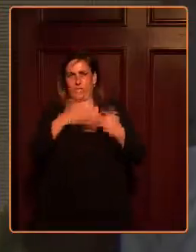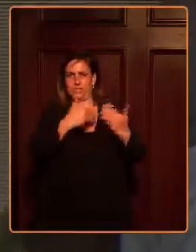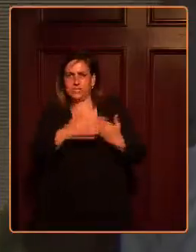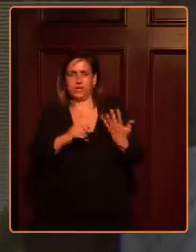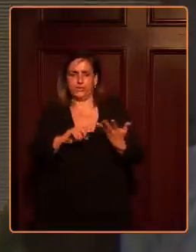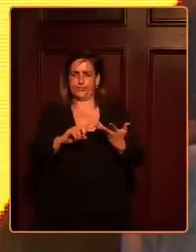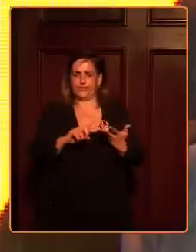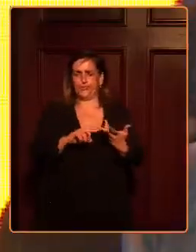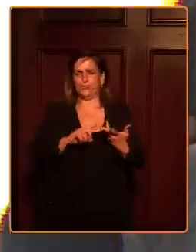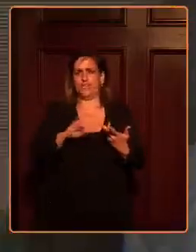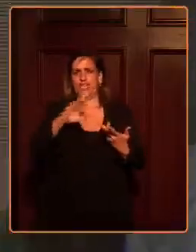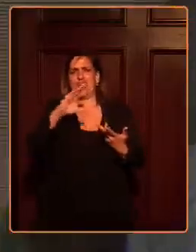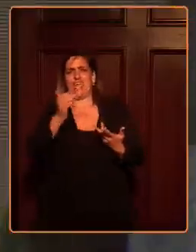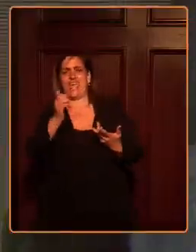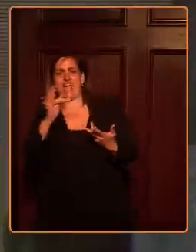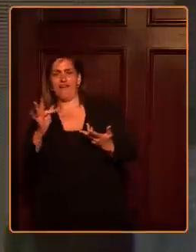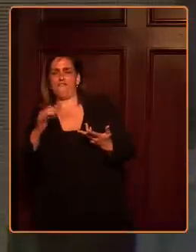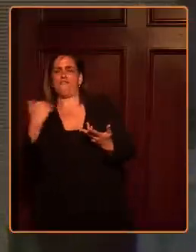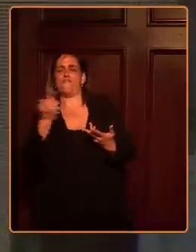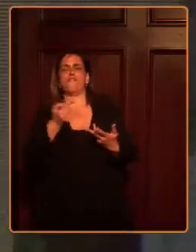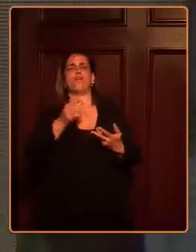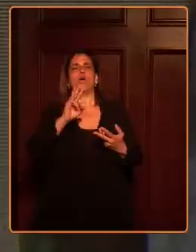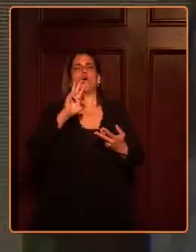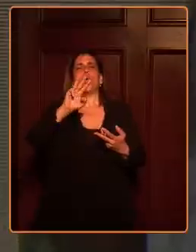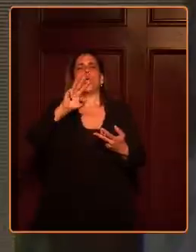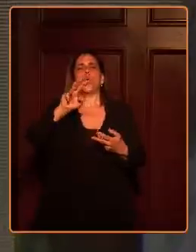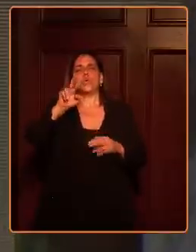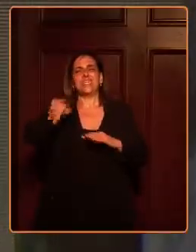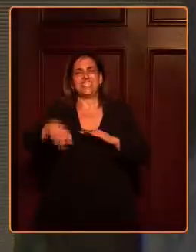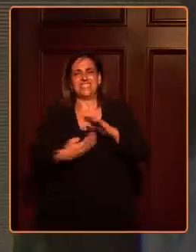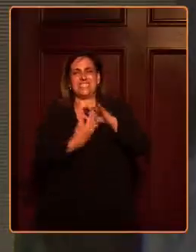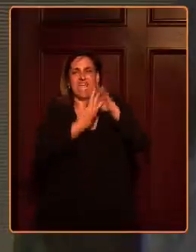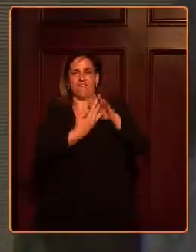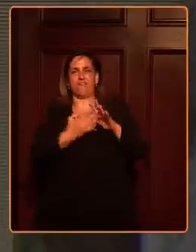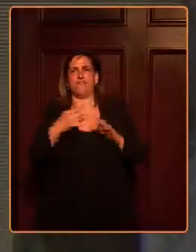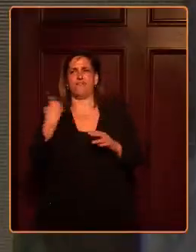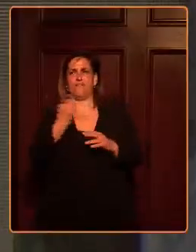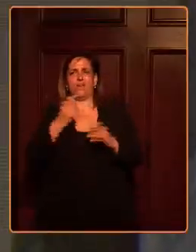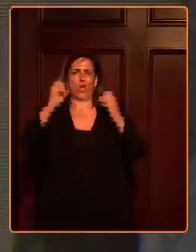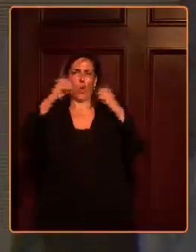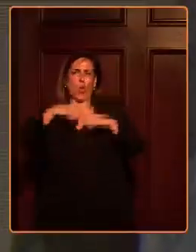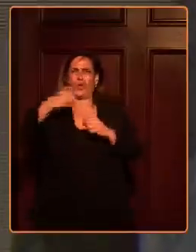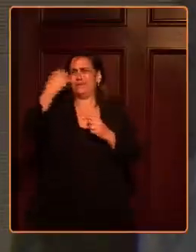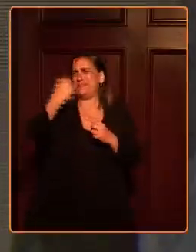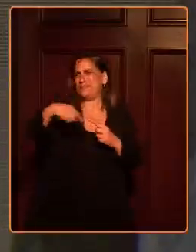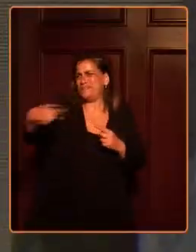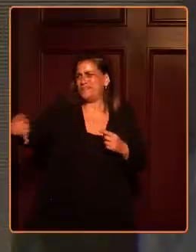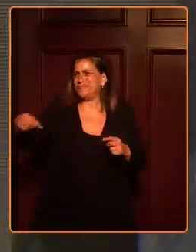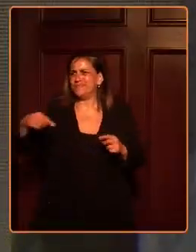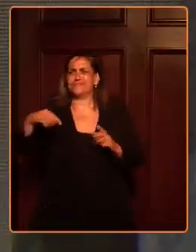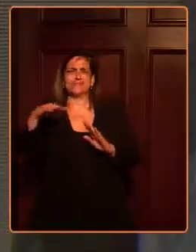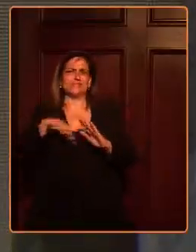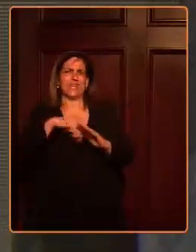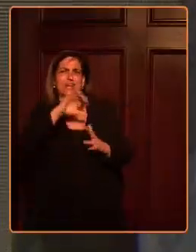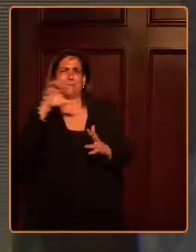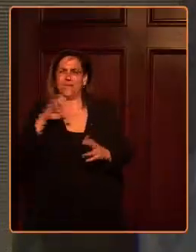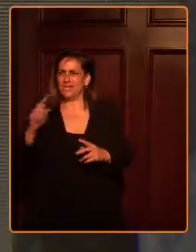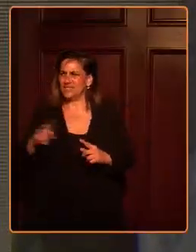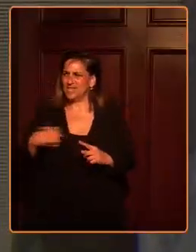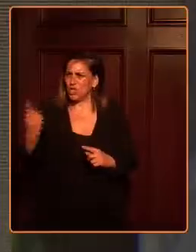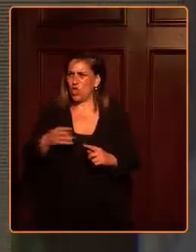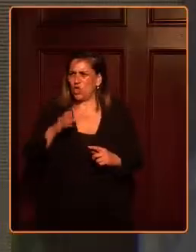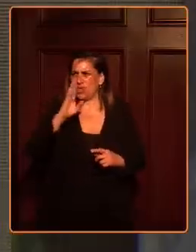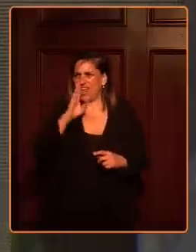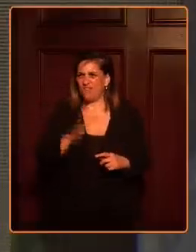presente, la CAF, UNICEF, las EdTech, Google, todas, UNICEF, todos quienes